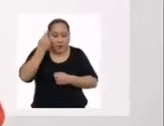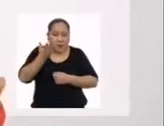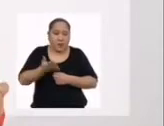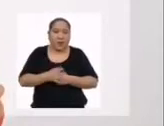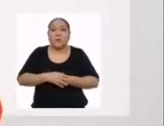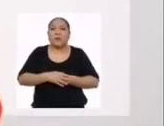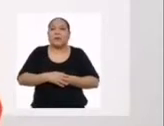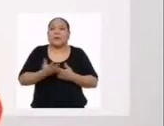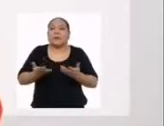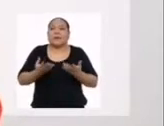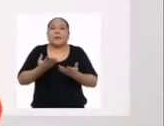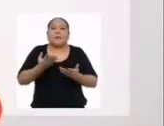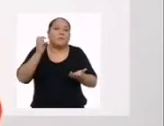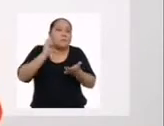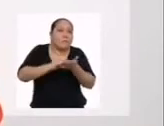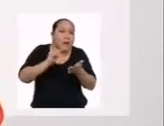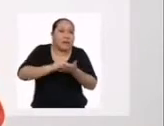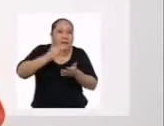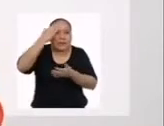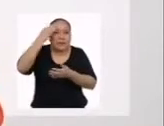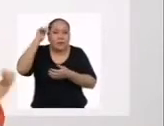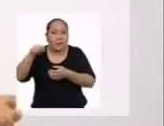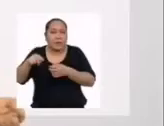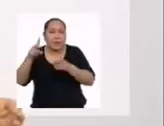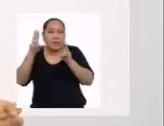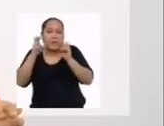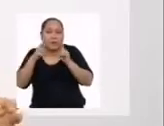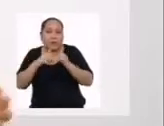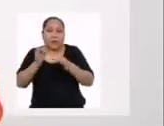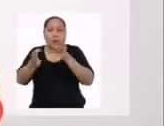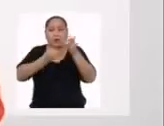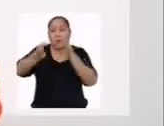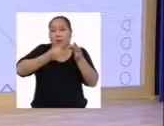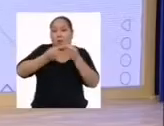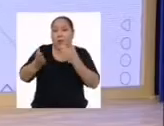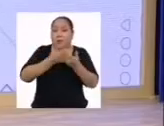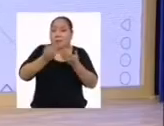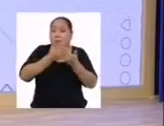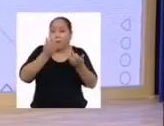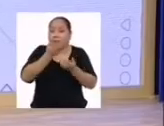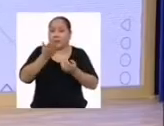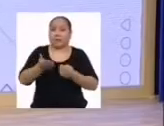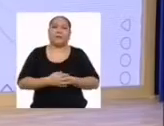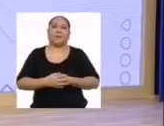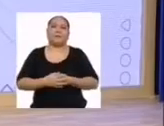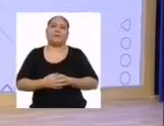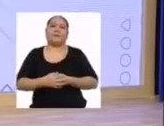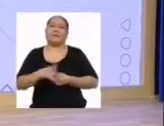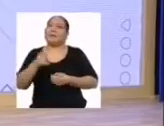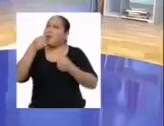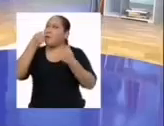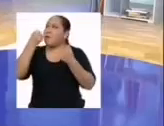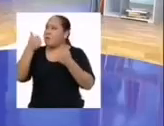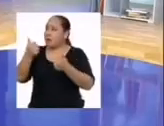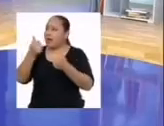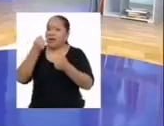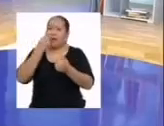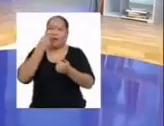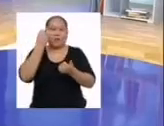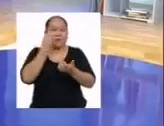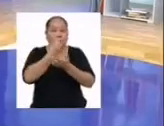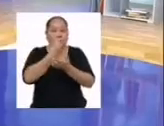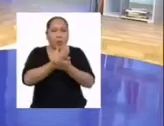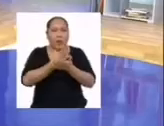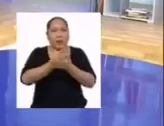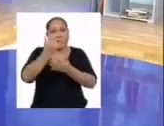que quienes más saben de un tema lo terminan explicando más sencillo. Está bueno eso, profesora.